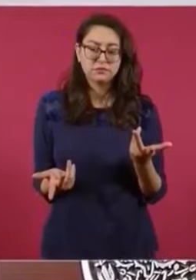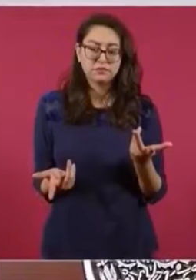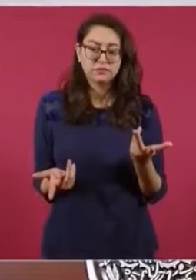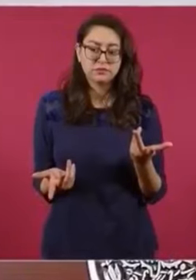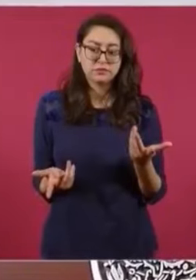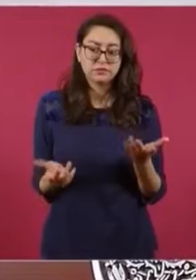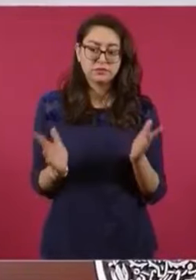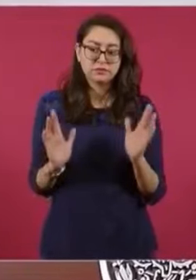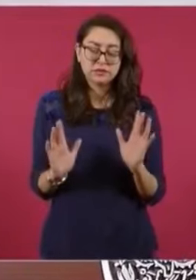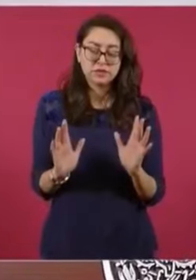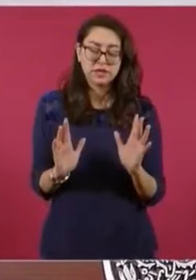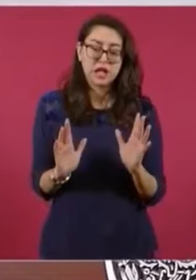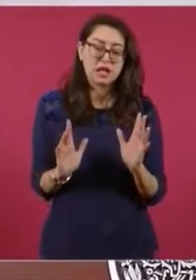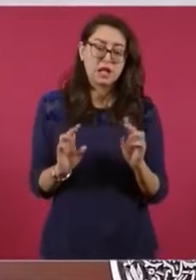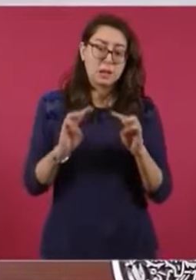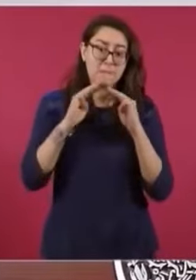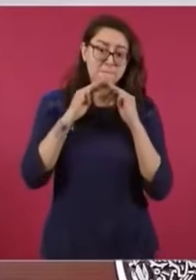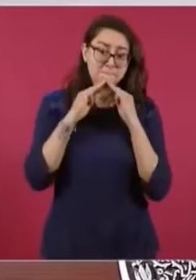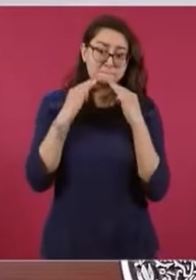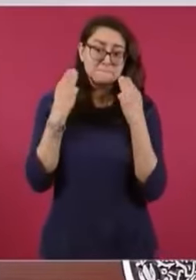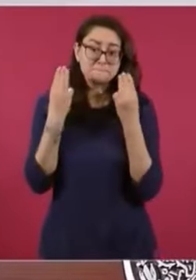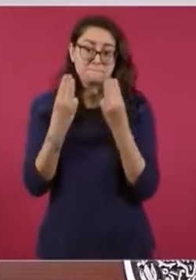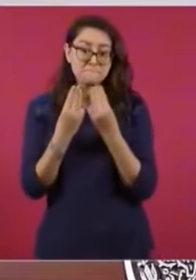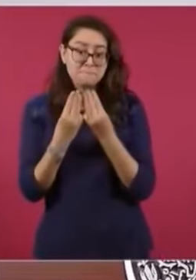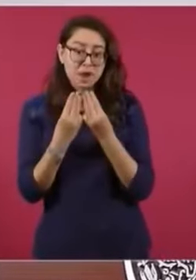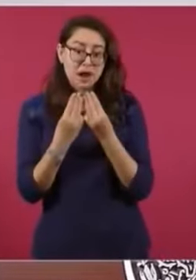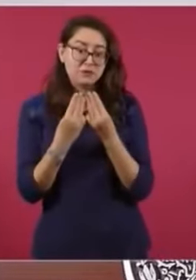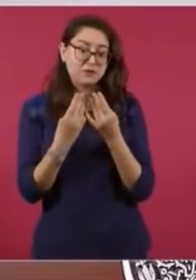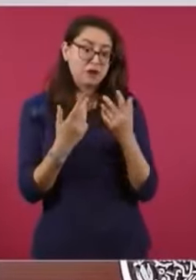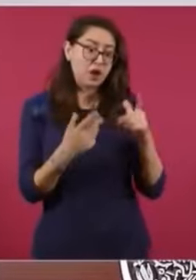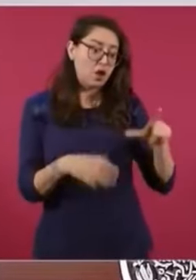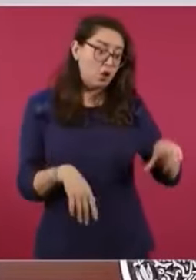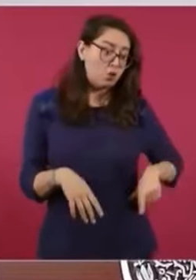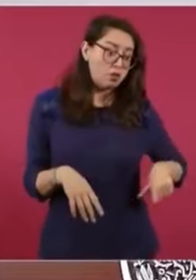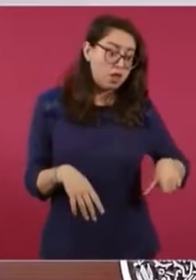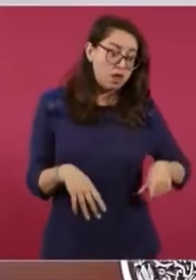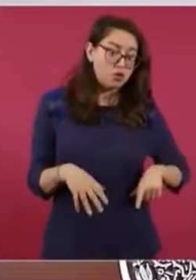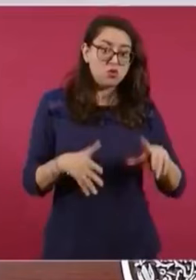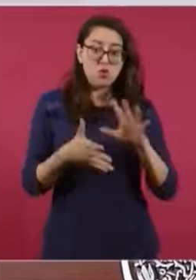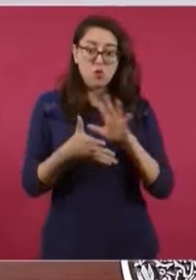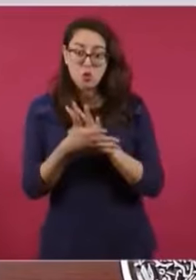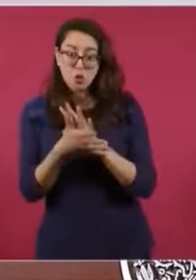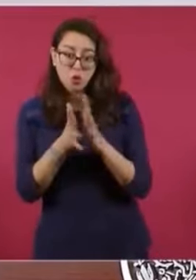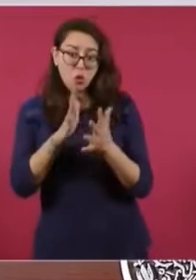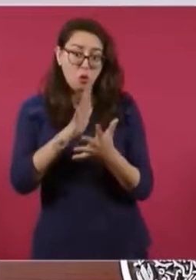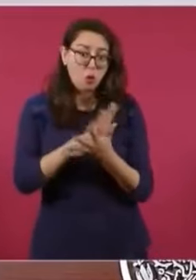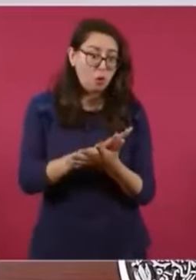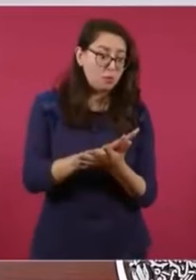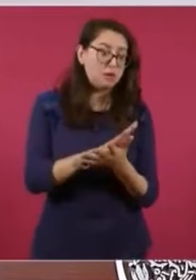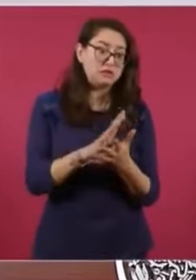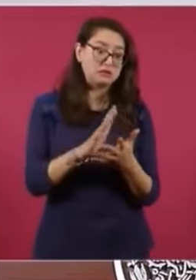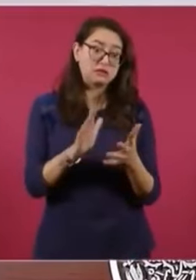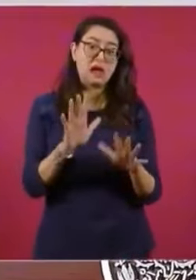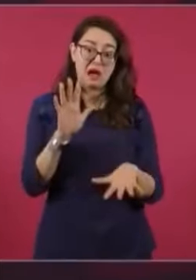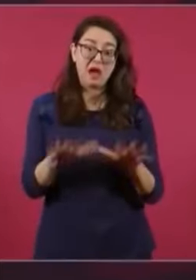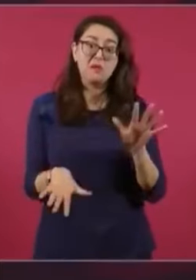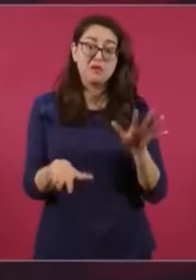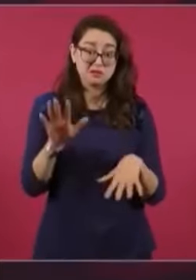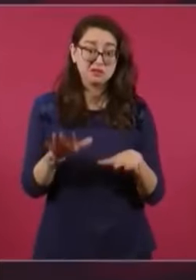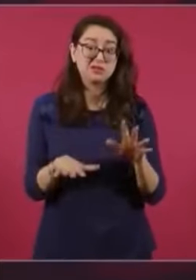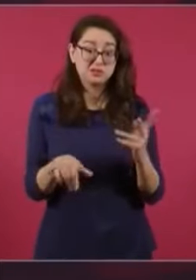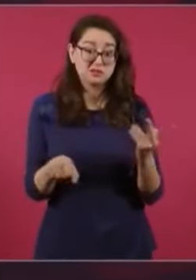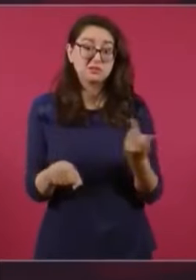ha sucedido entre delincuencia y autoridades, debe de